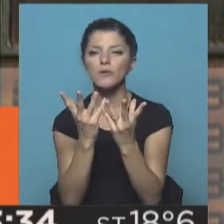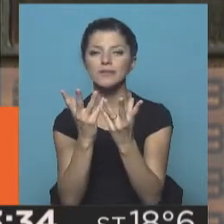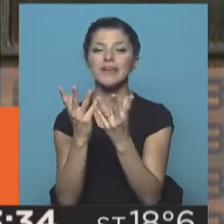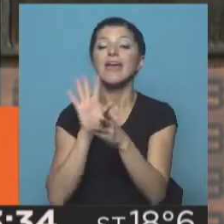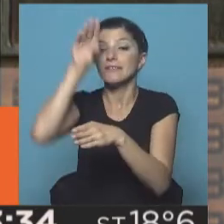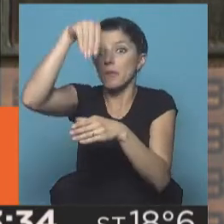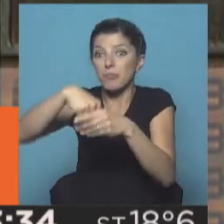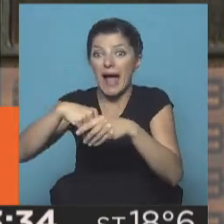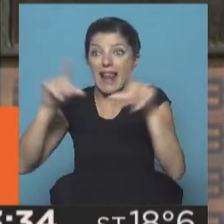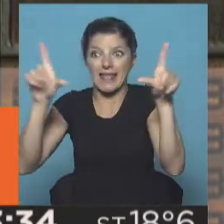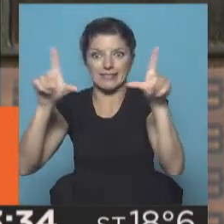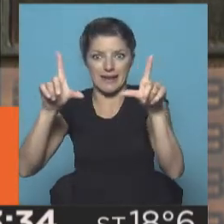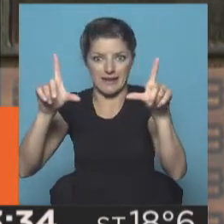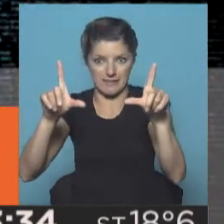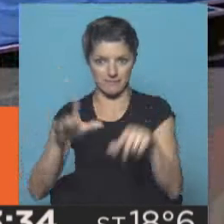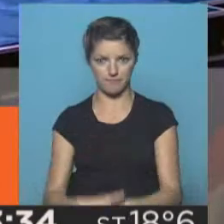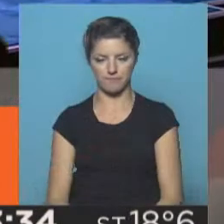televisión.